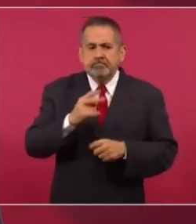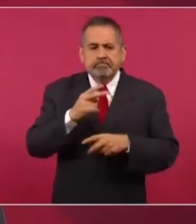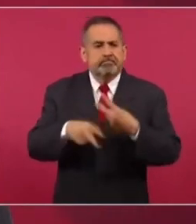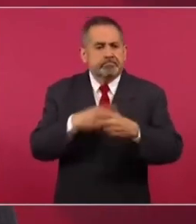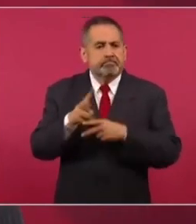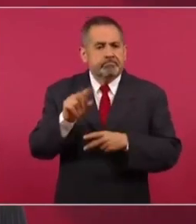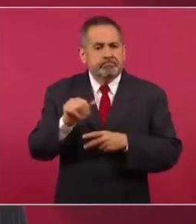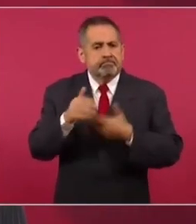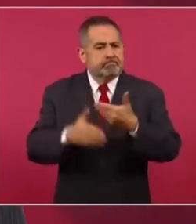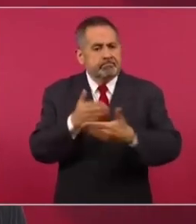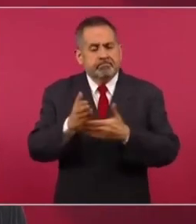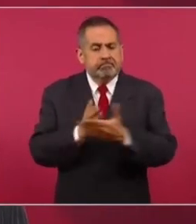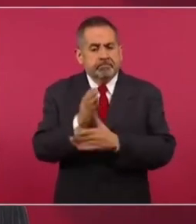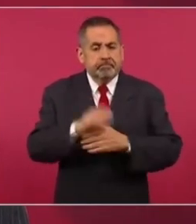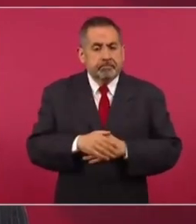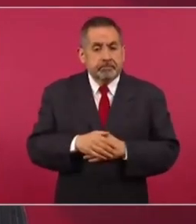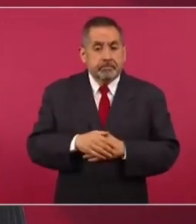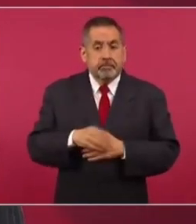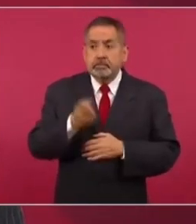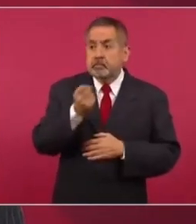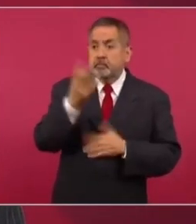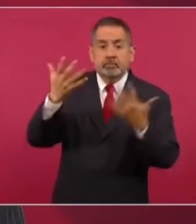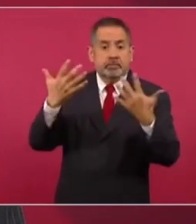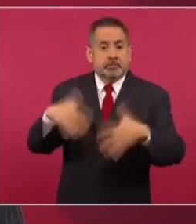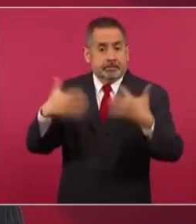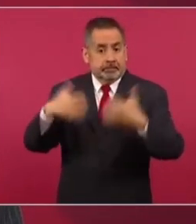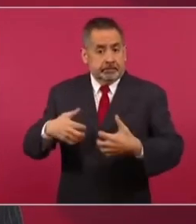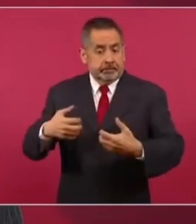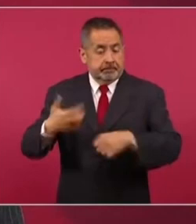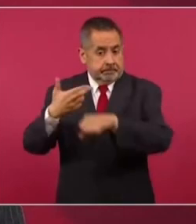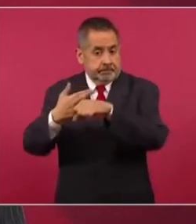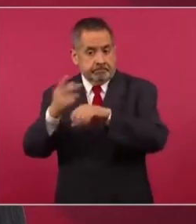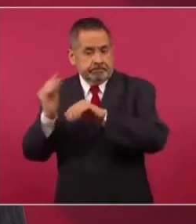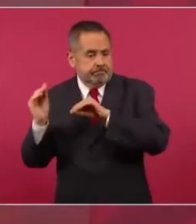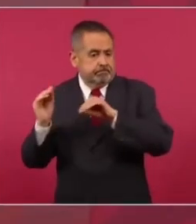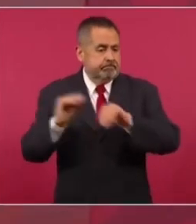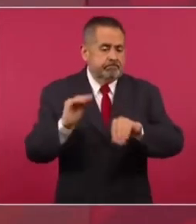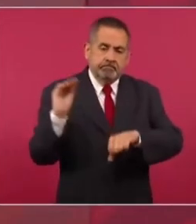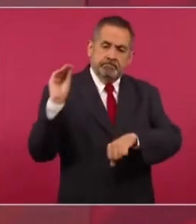Ya están instalándose muchas empresas que estaban